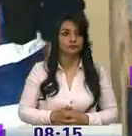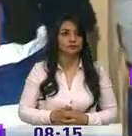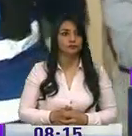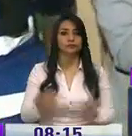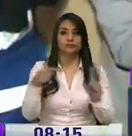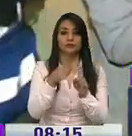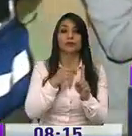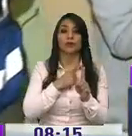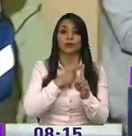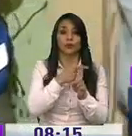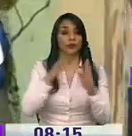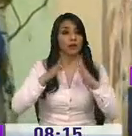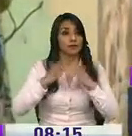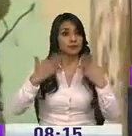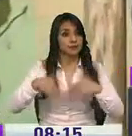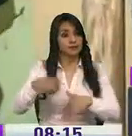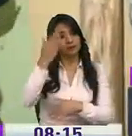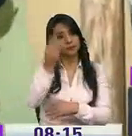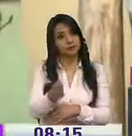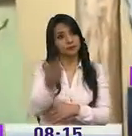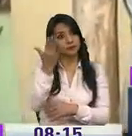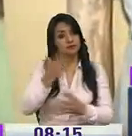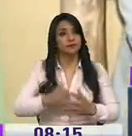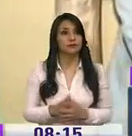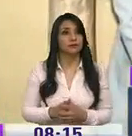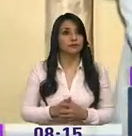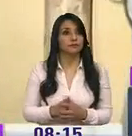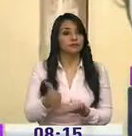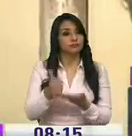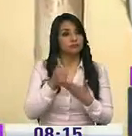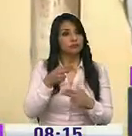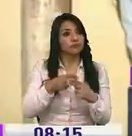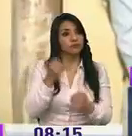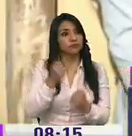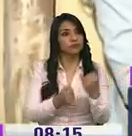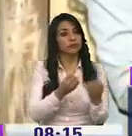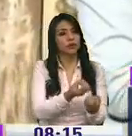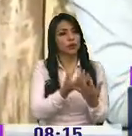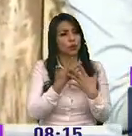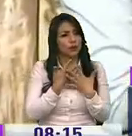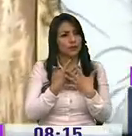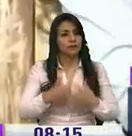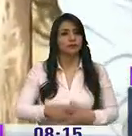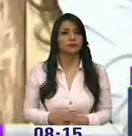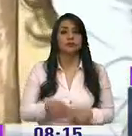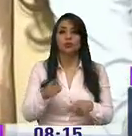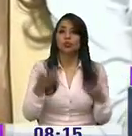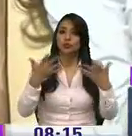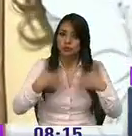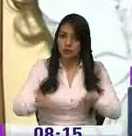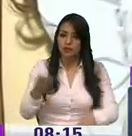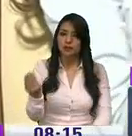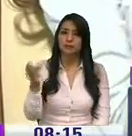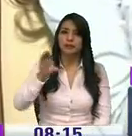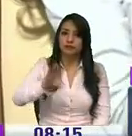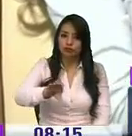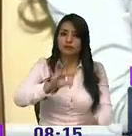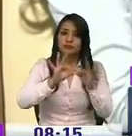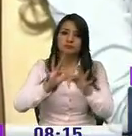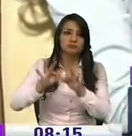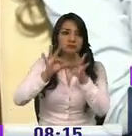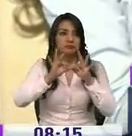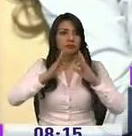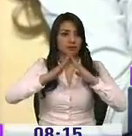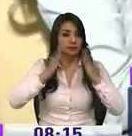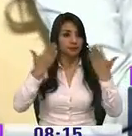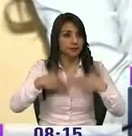dueño de esta vivienda muy buenos días de ayudarme con su nombre y apellido cuéntame entiendo que usted ya le invertido ya ha hecho varios mantenimientos